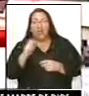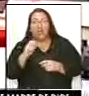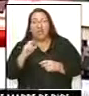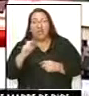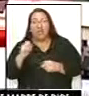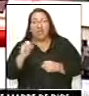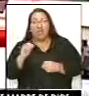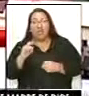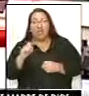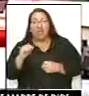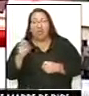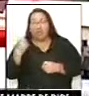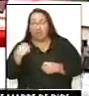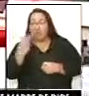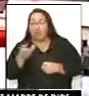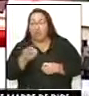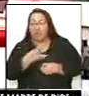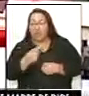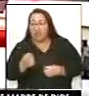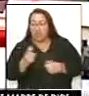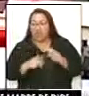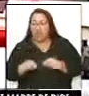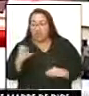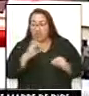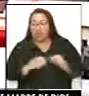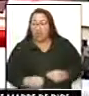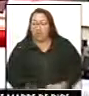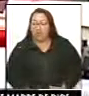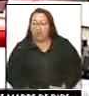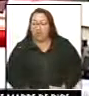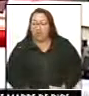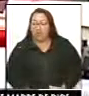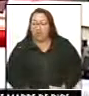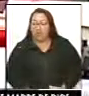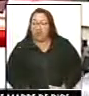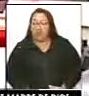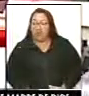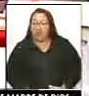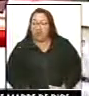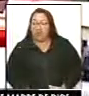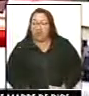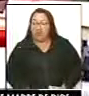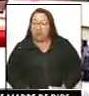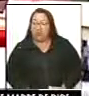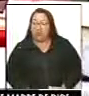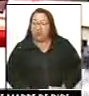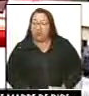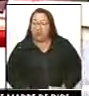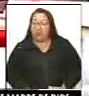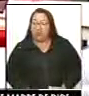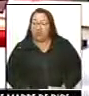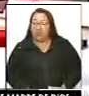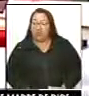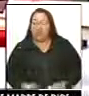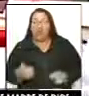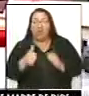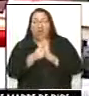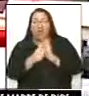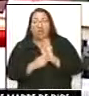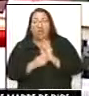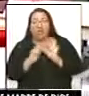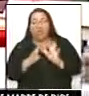de Indecopi para poder absolver algunas dudas, porque aquí tengo otra respecto al artículo 9, respecto